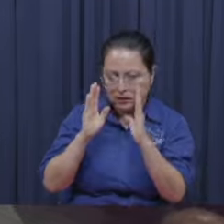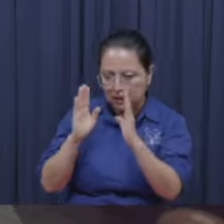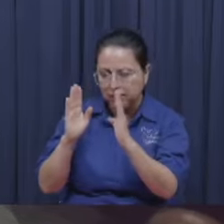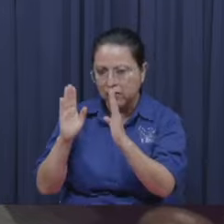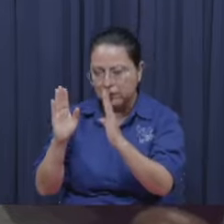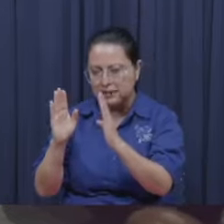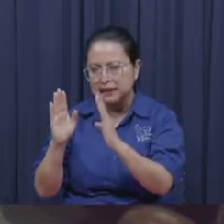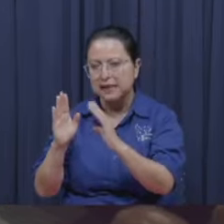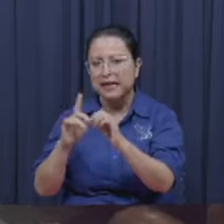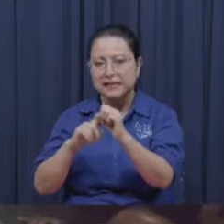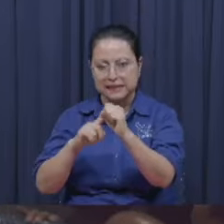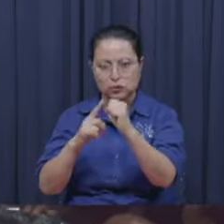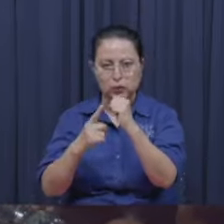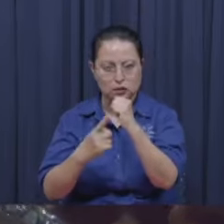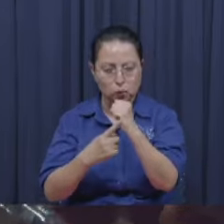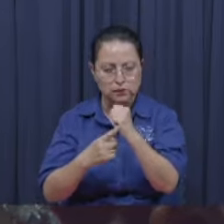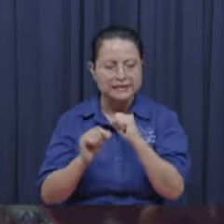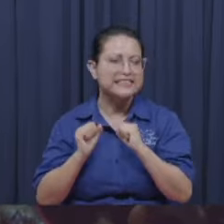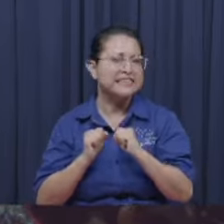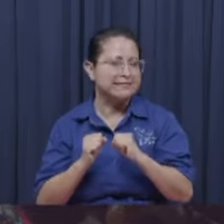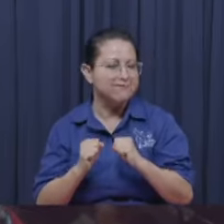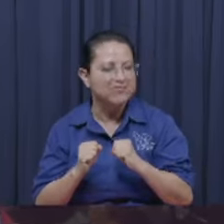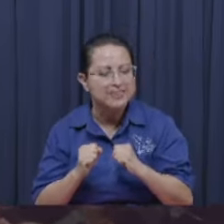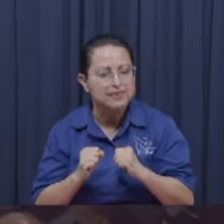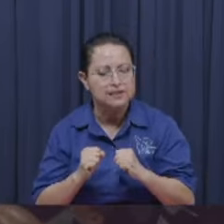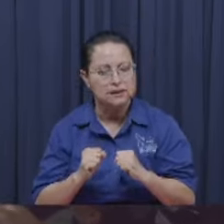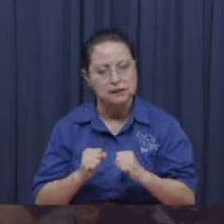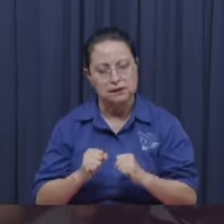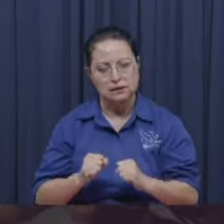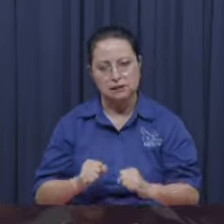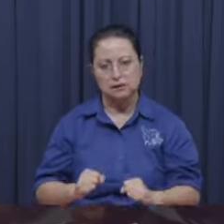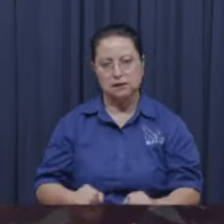color de hormiga. Entonces, ¿qué hacemos?